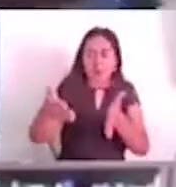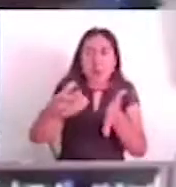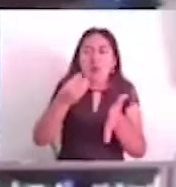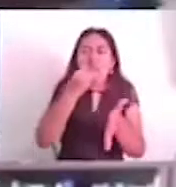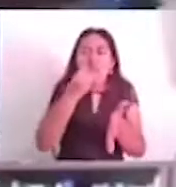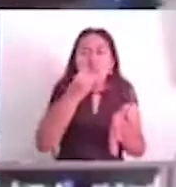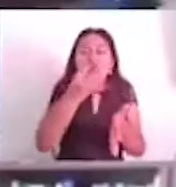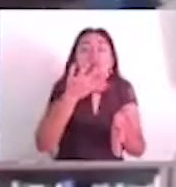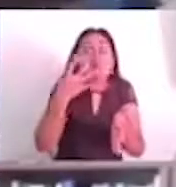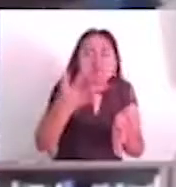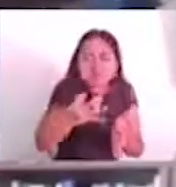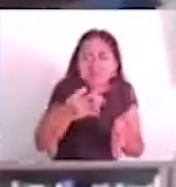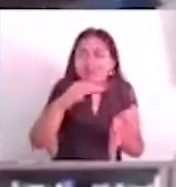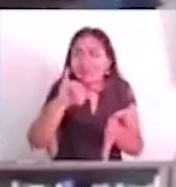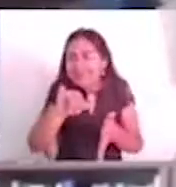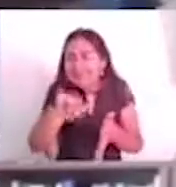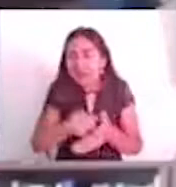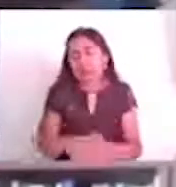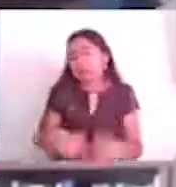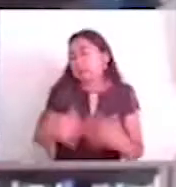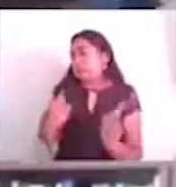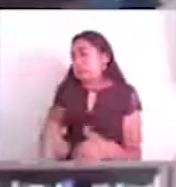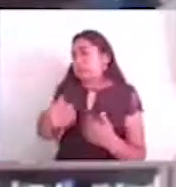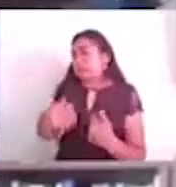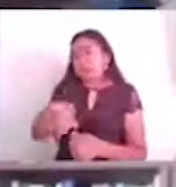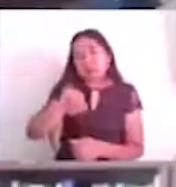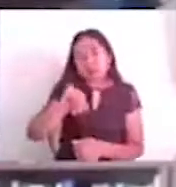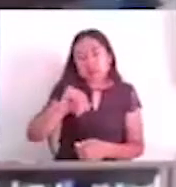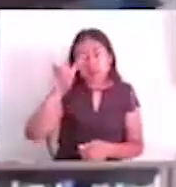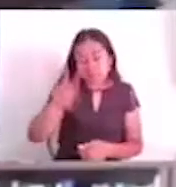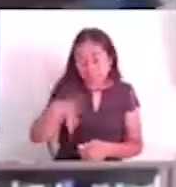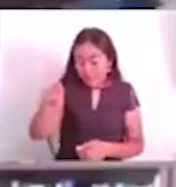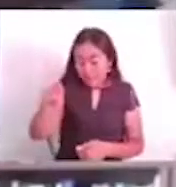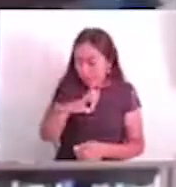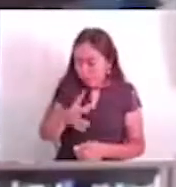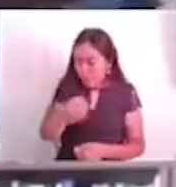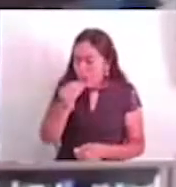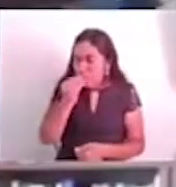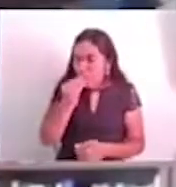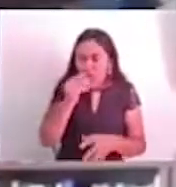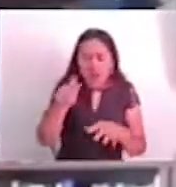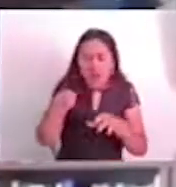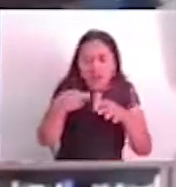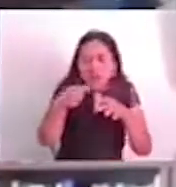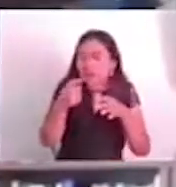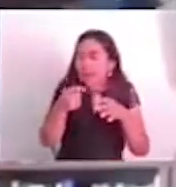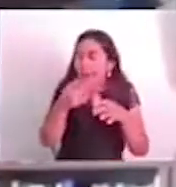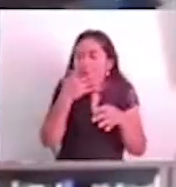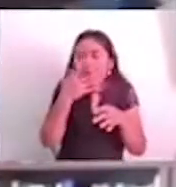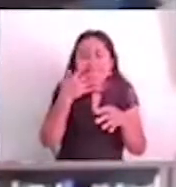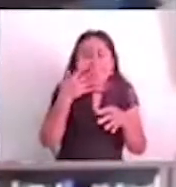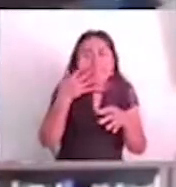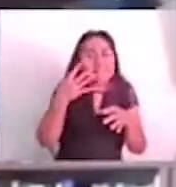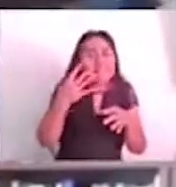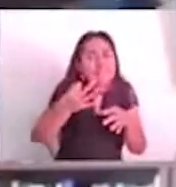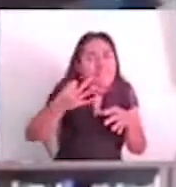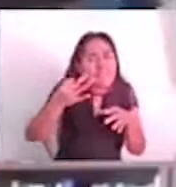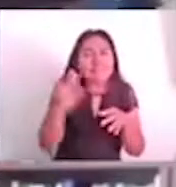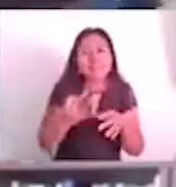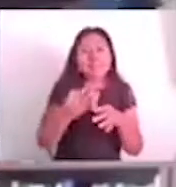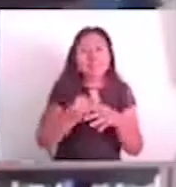sí. Los productos que se conservan autóctonos son extraordinarios. No es la